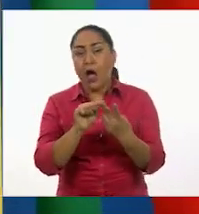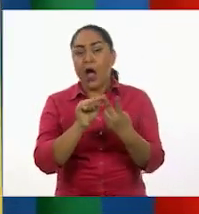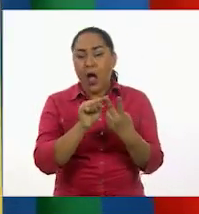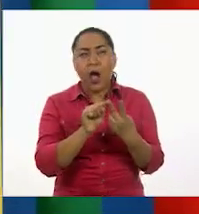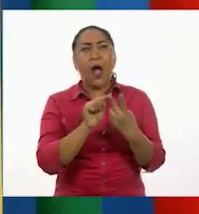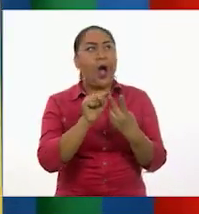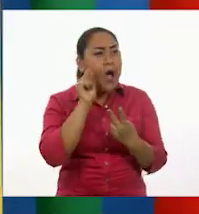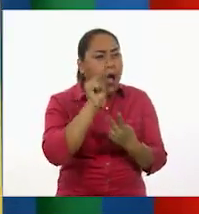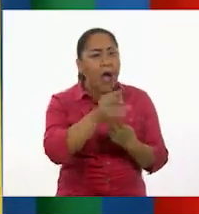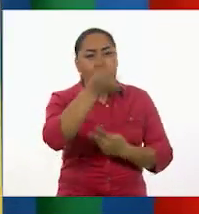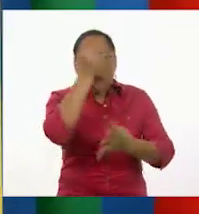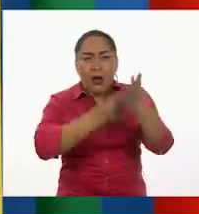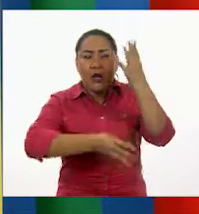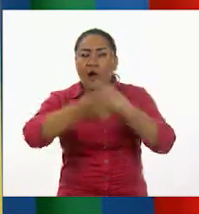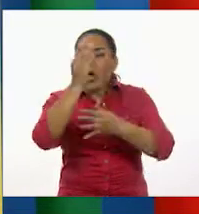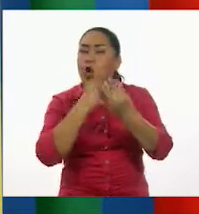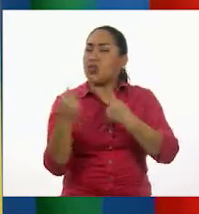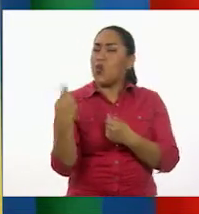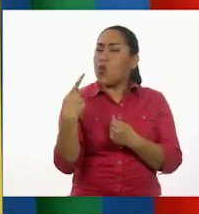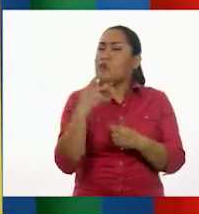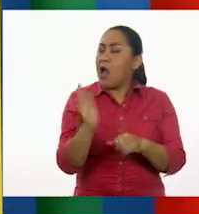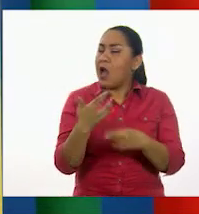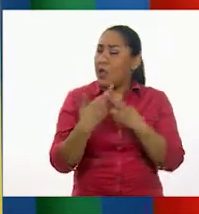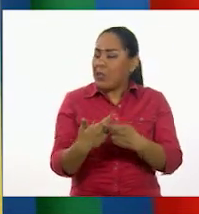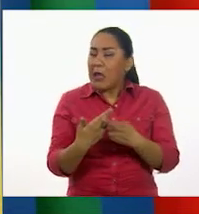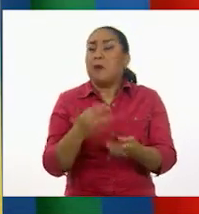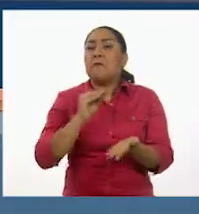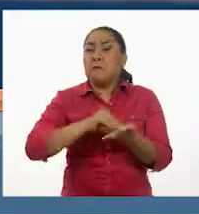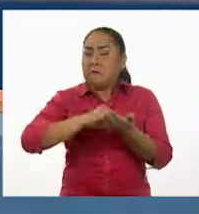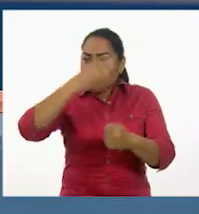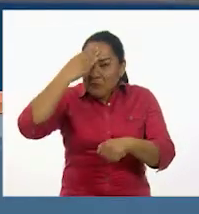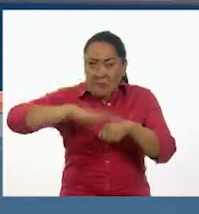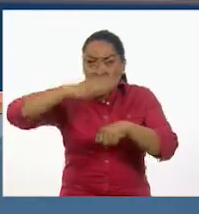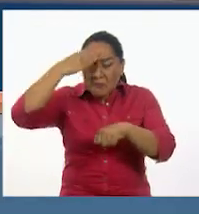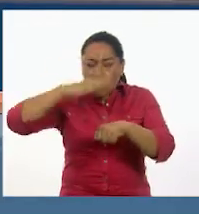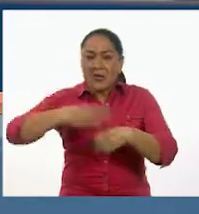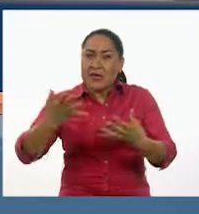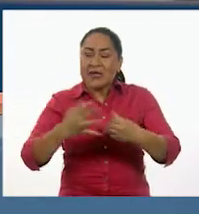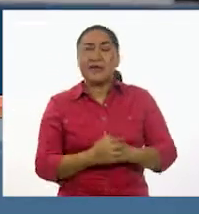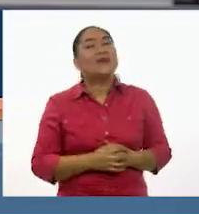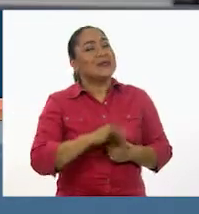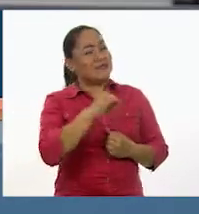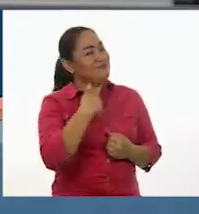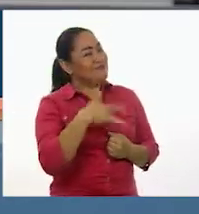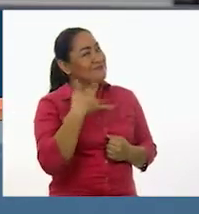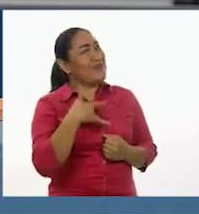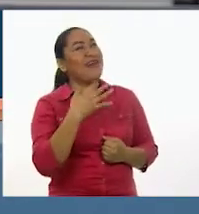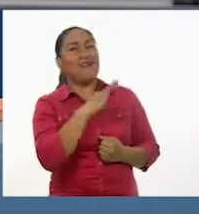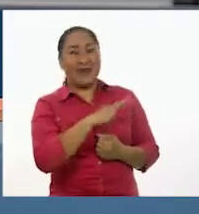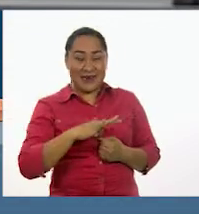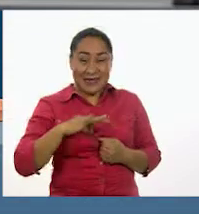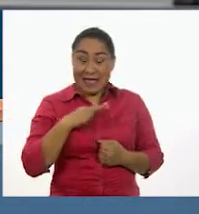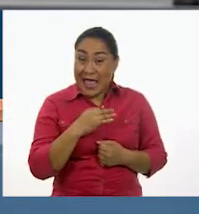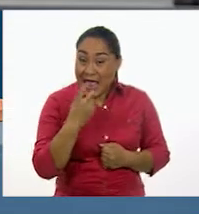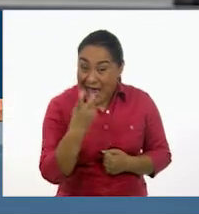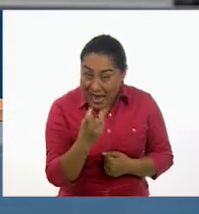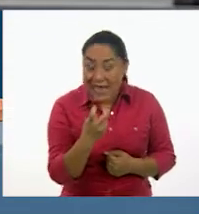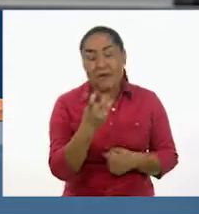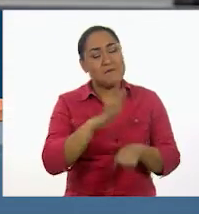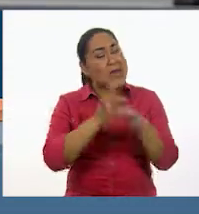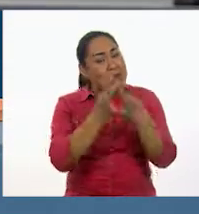estas clases y que aún lo podemos recordar, ¿verdad? Sí, y estoy muy feliz por eso, porque ese era nuestro